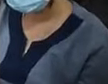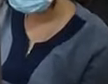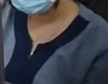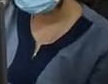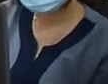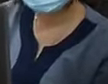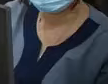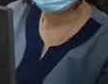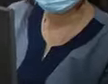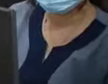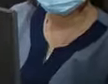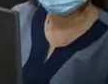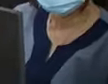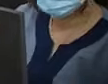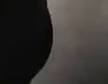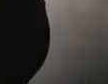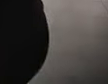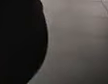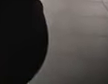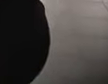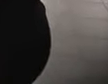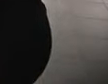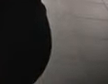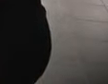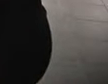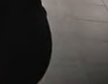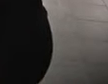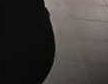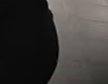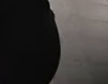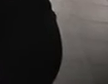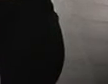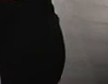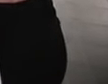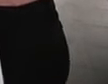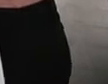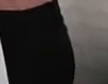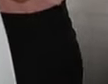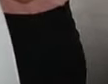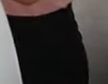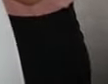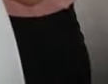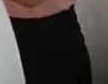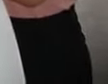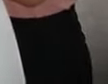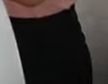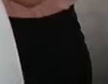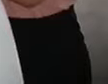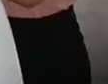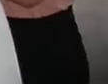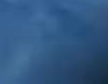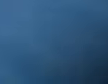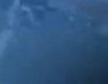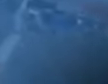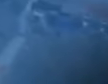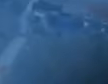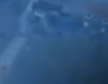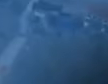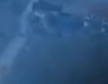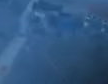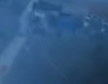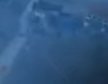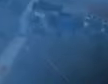salud mental con oportunidad, calidad, pertenencia, bajo los enfoques de atención psicosocial.